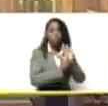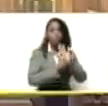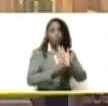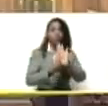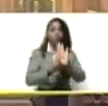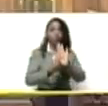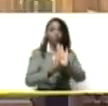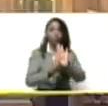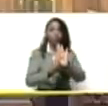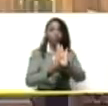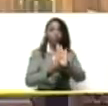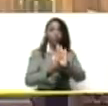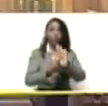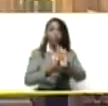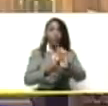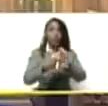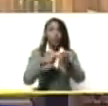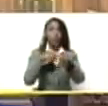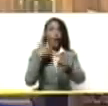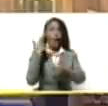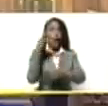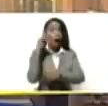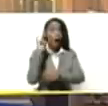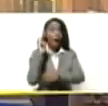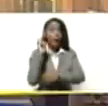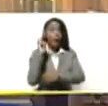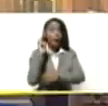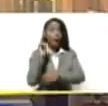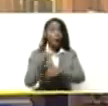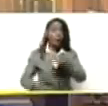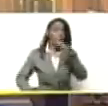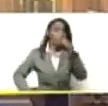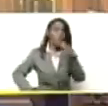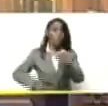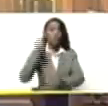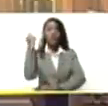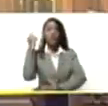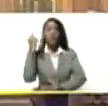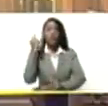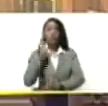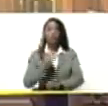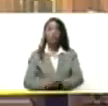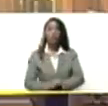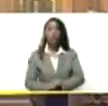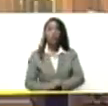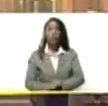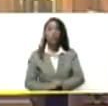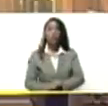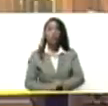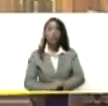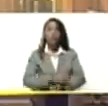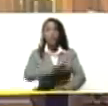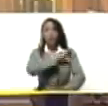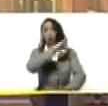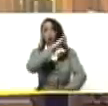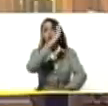en la generación de empleo en la generación de bienestar del vivir viviendo a quien puede